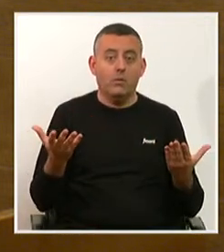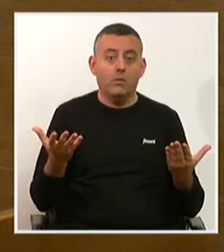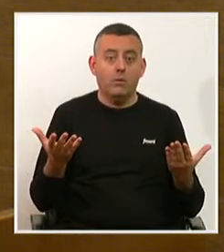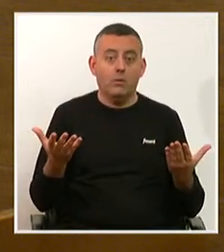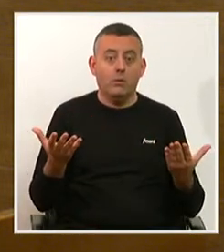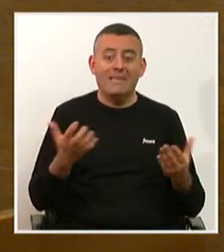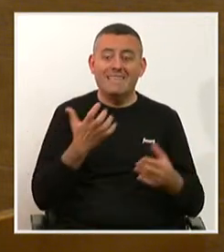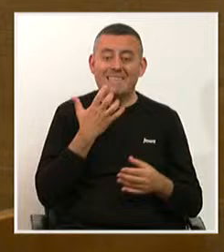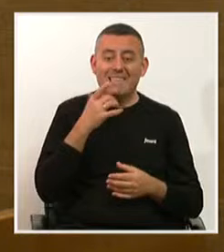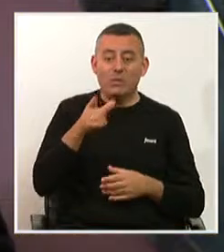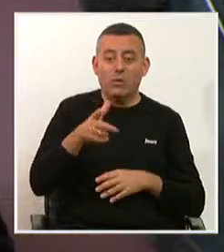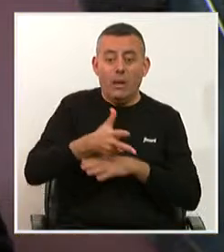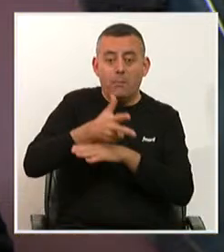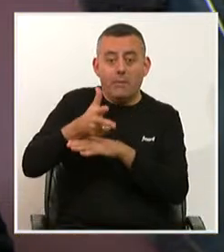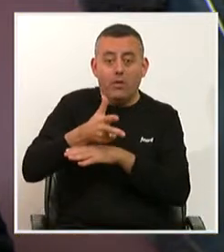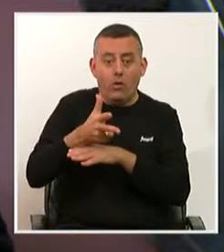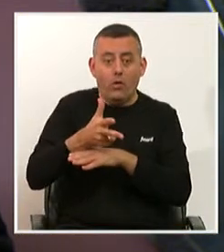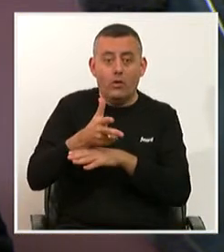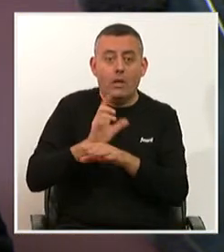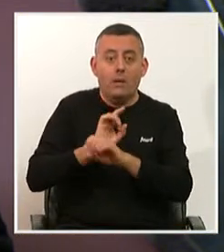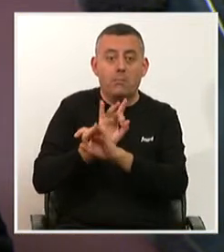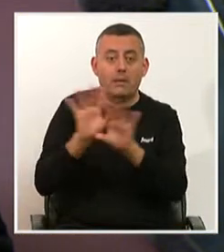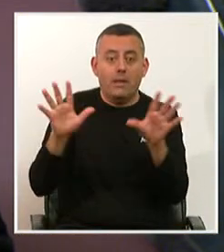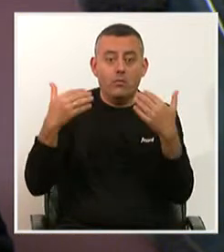si un